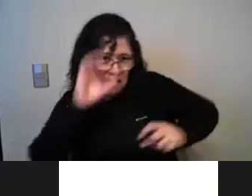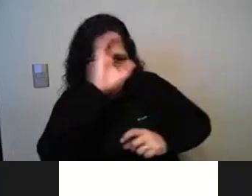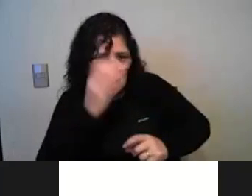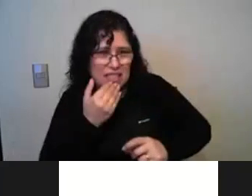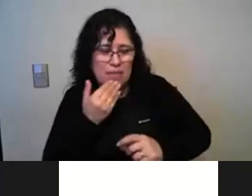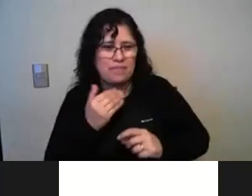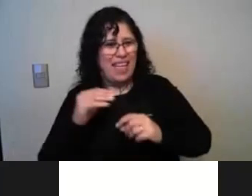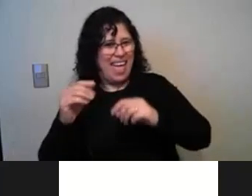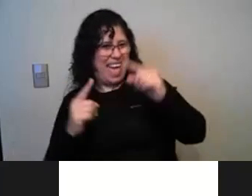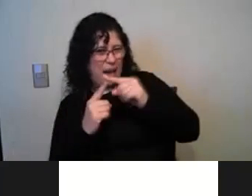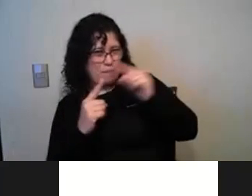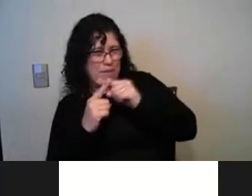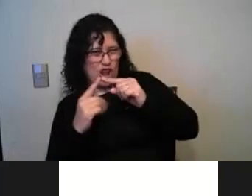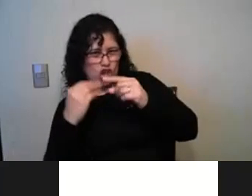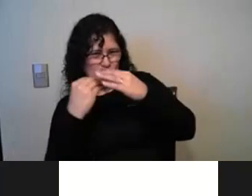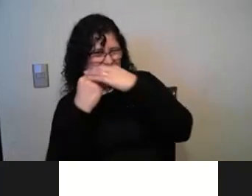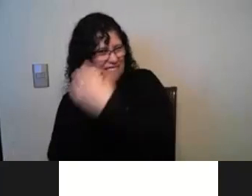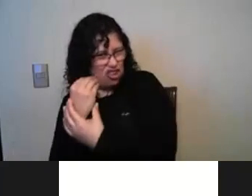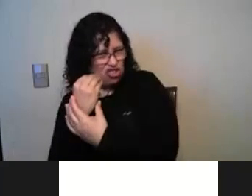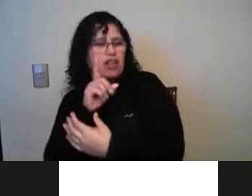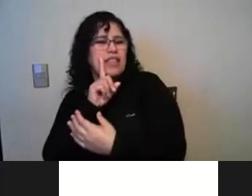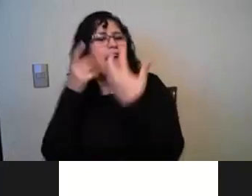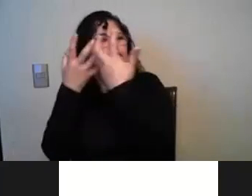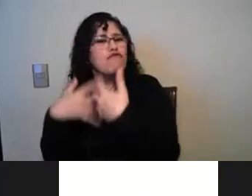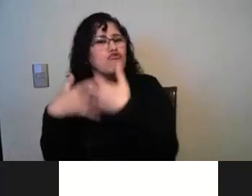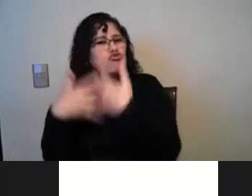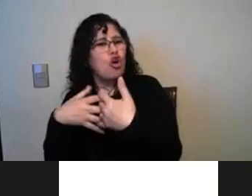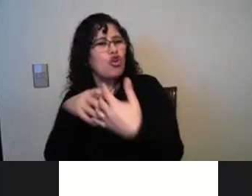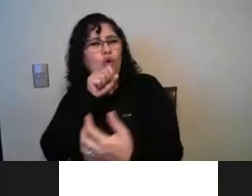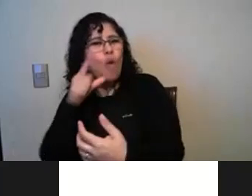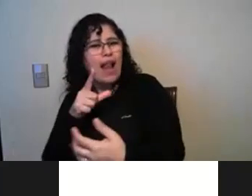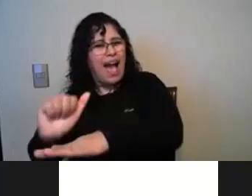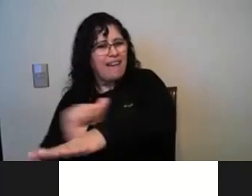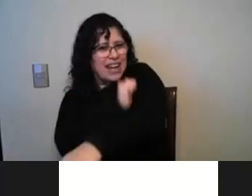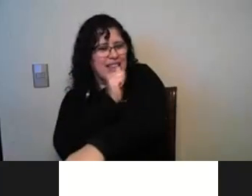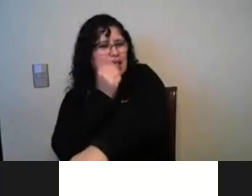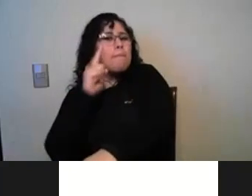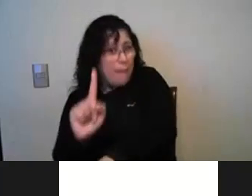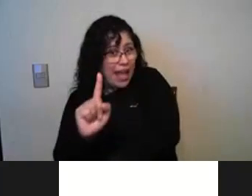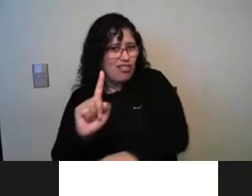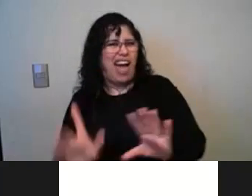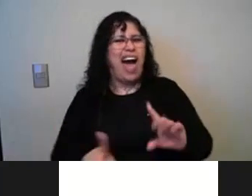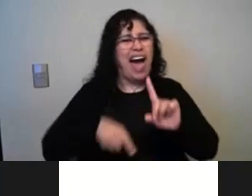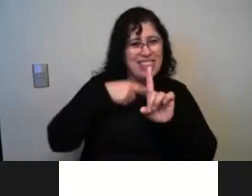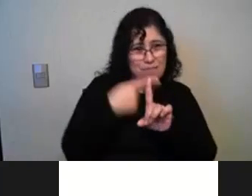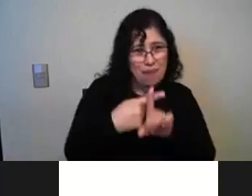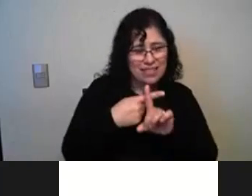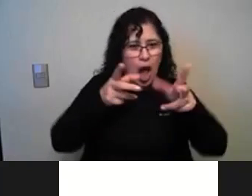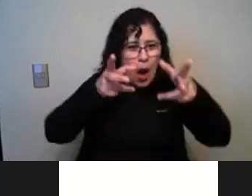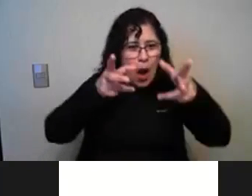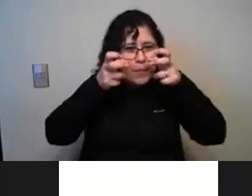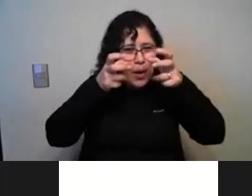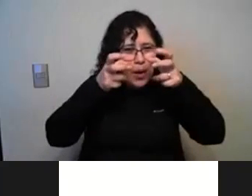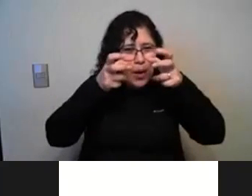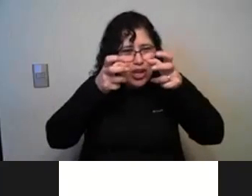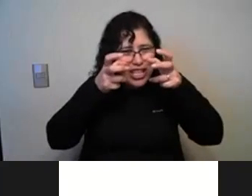cerebeloso tiene una función que es aferente, pero es propioceptiva, ¿ya? Por tanto, lo que uno